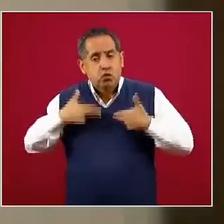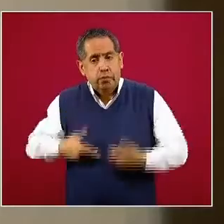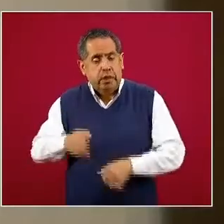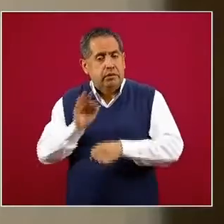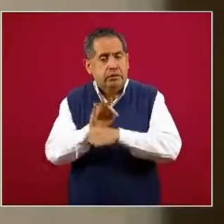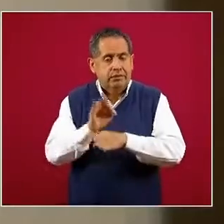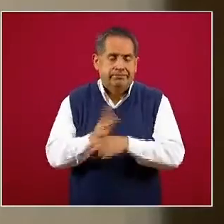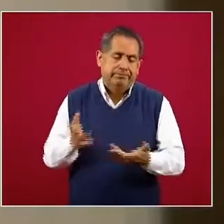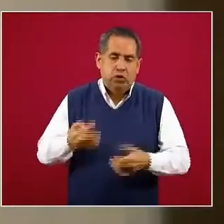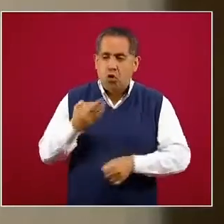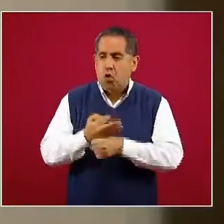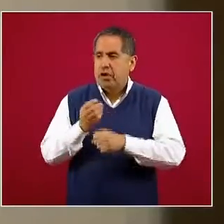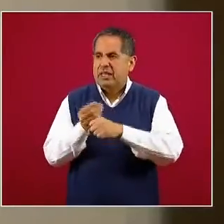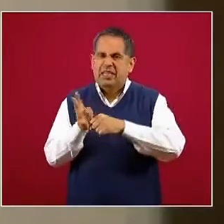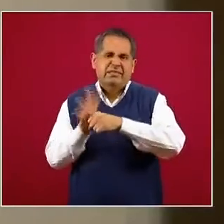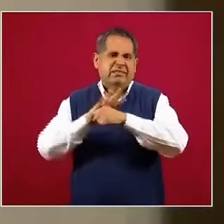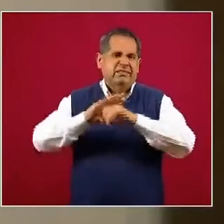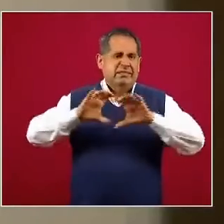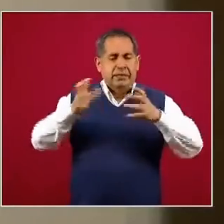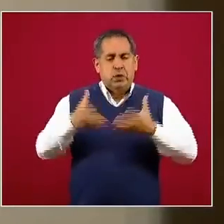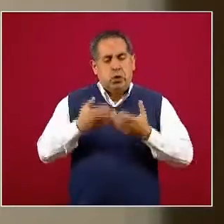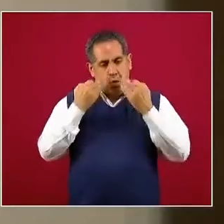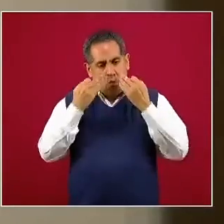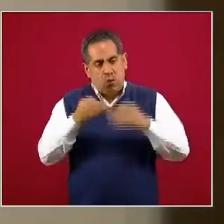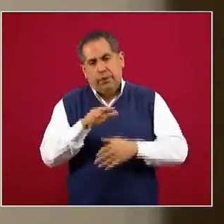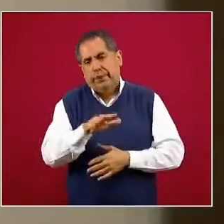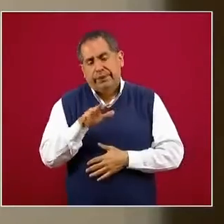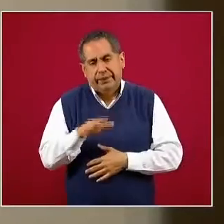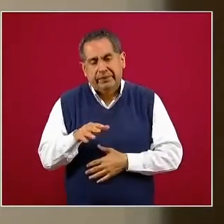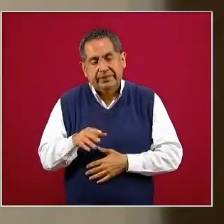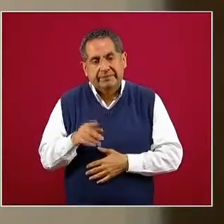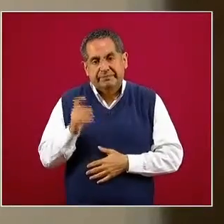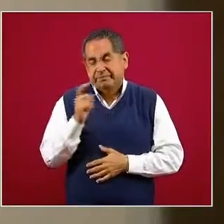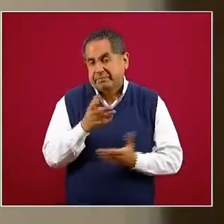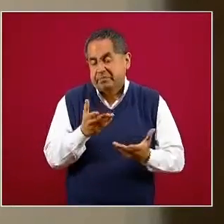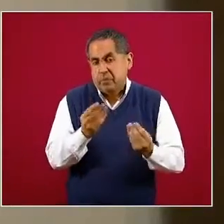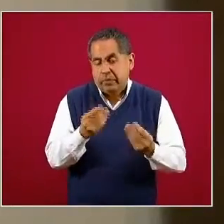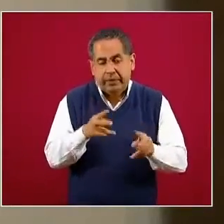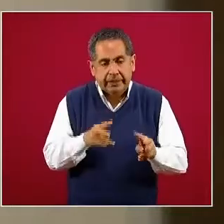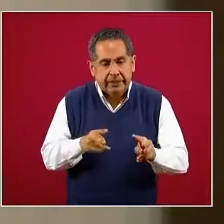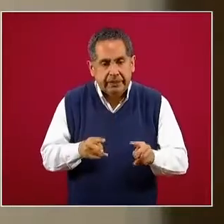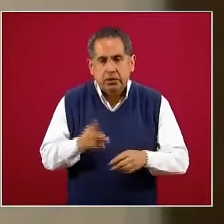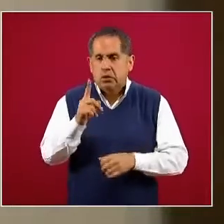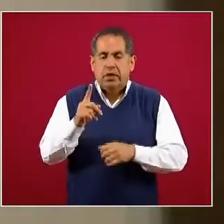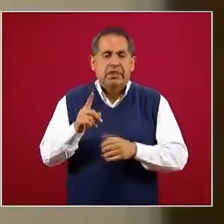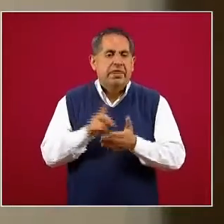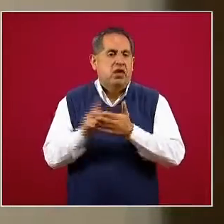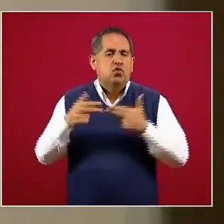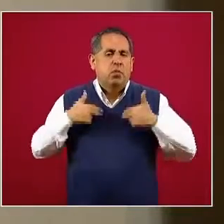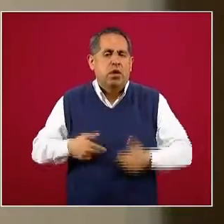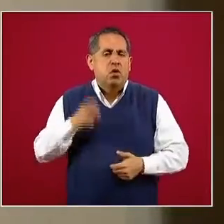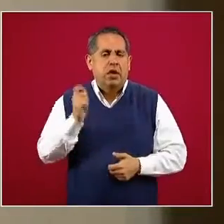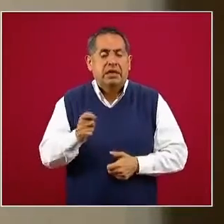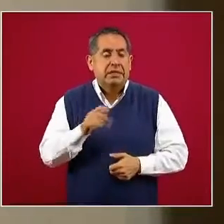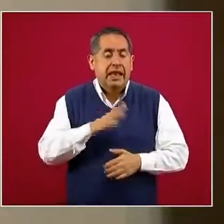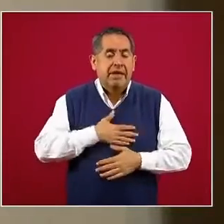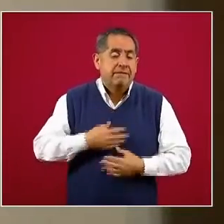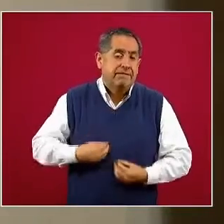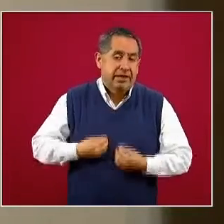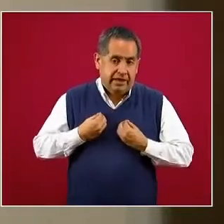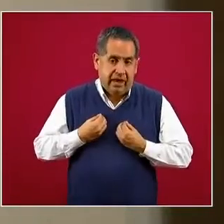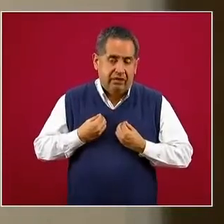Con apoyos productivos directos, acompañamiento técnico agroecológico, con crédito y acción